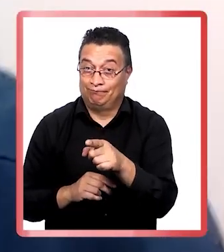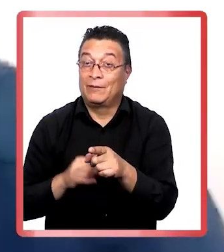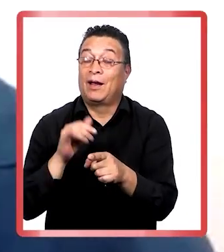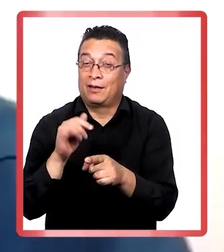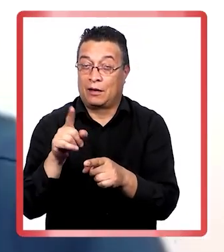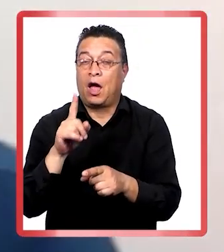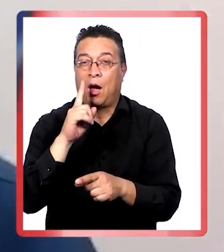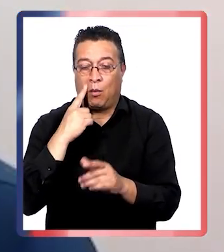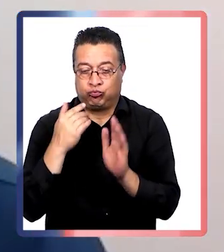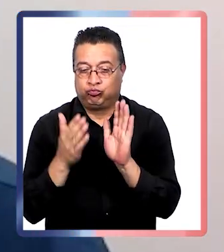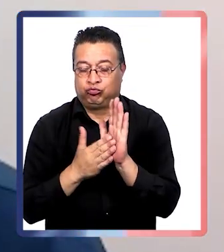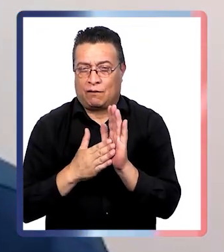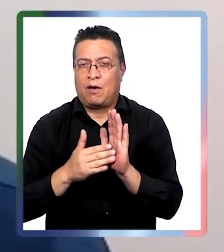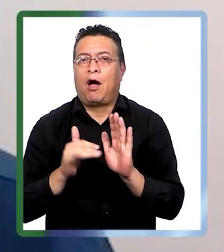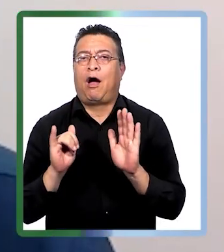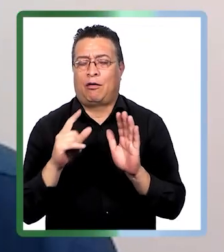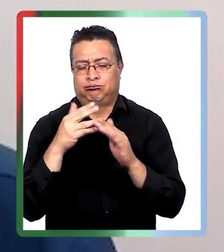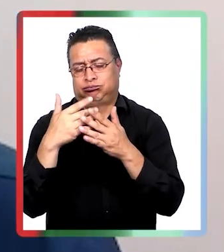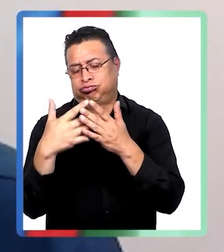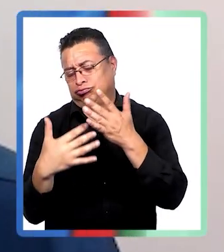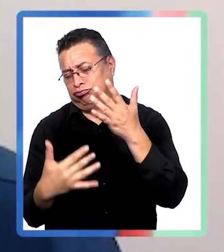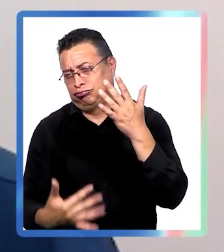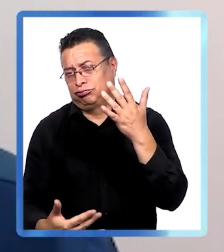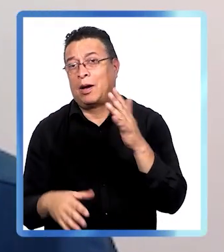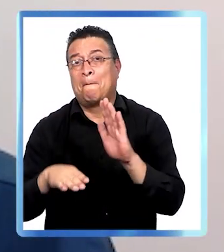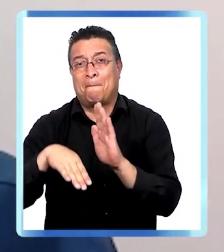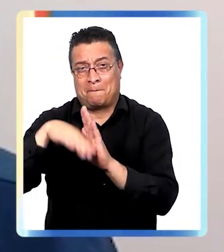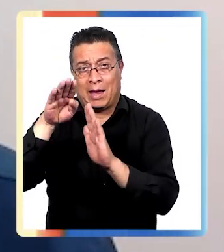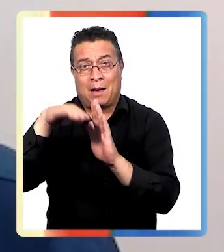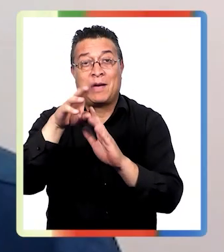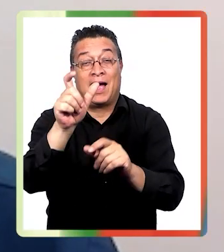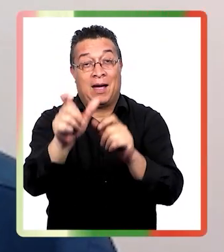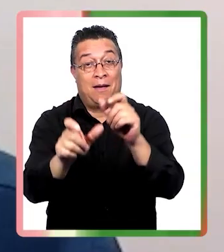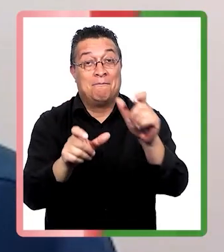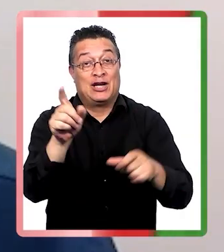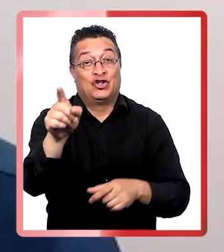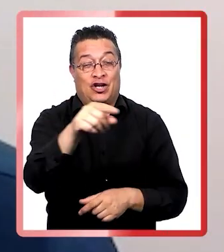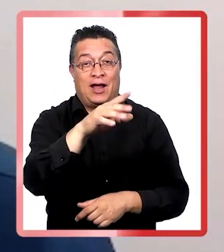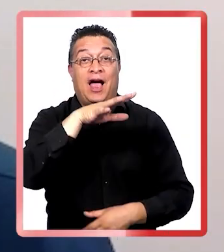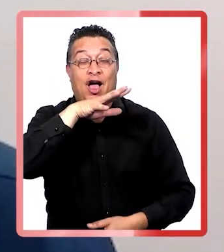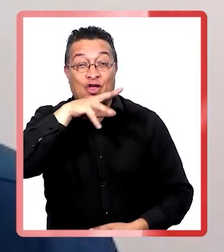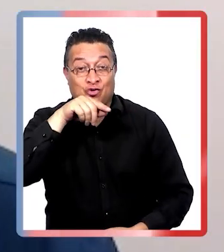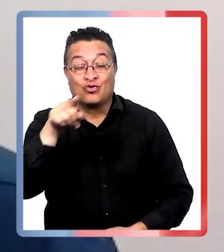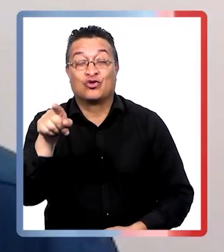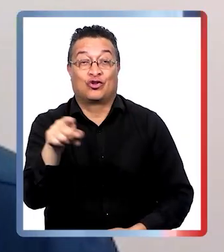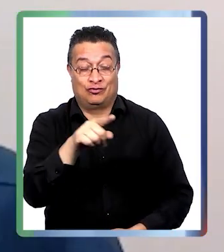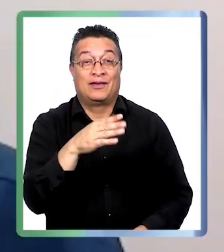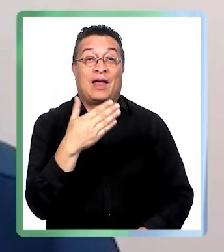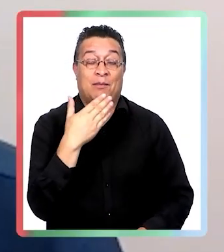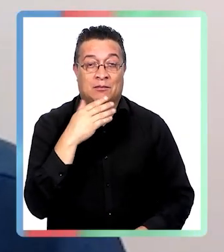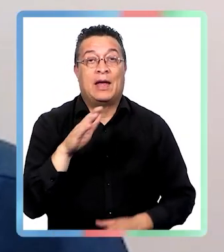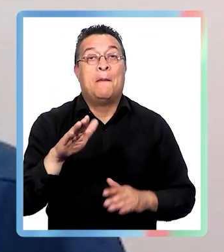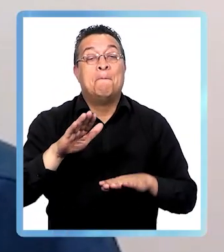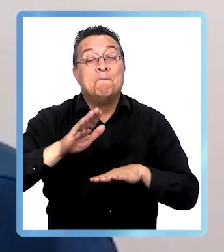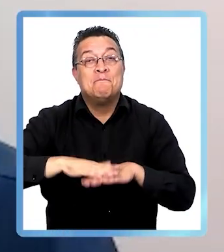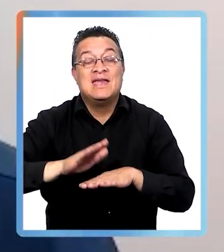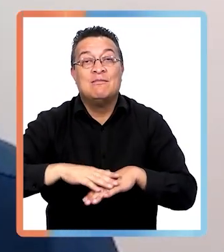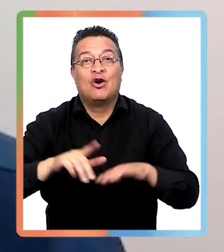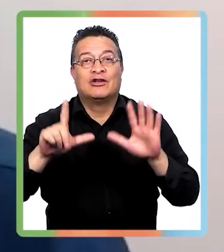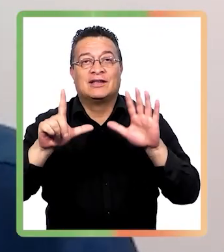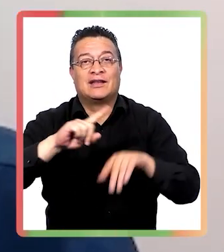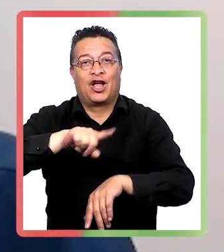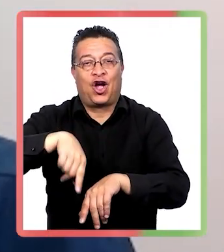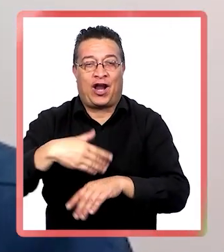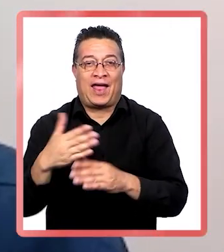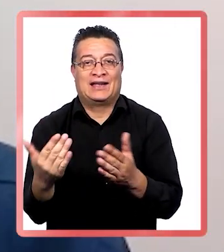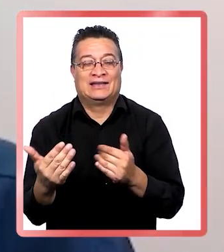Efectivamente, existe una evidencia muy contundente que la gran mayoría de las personas, hablando ya de los adultos, requerimos al menos 7 horas